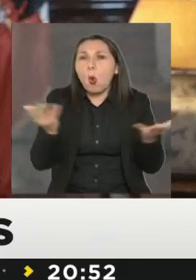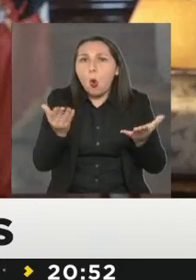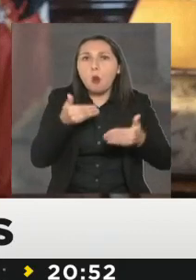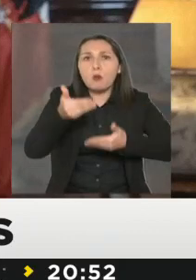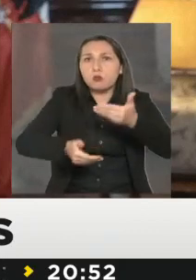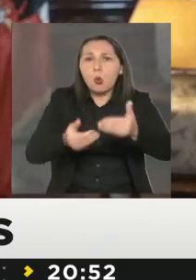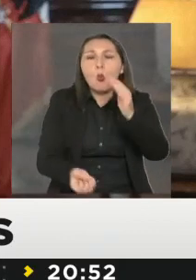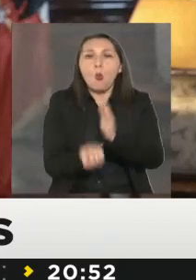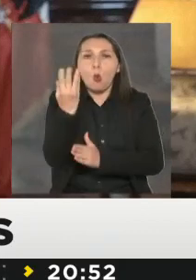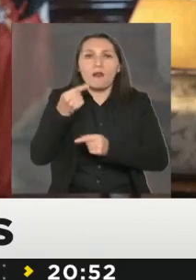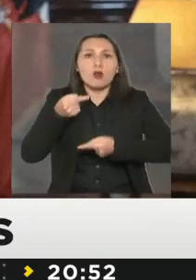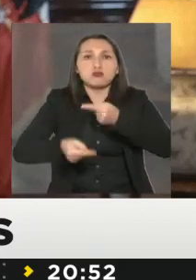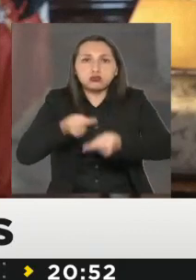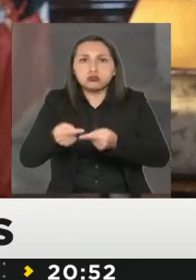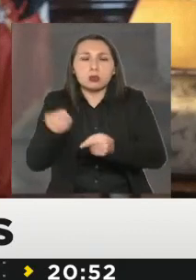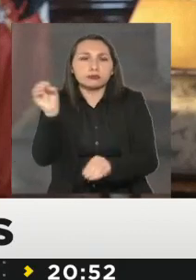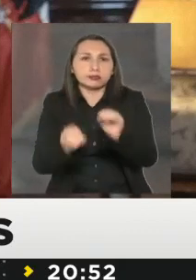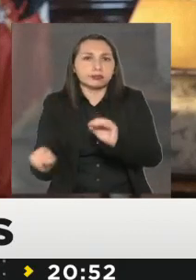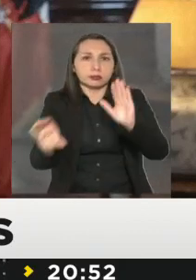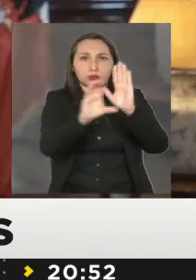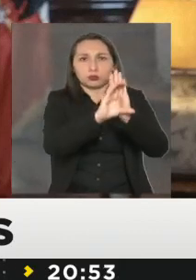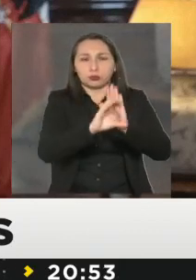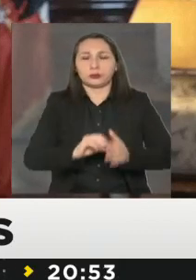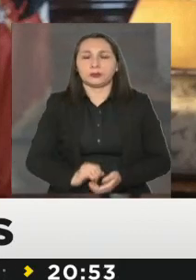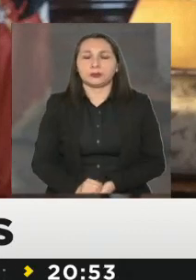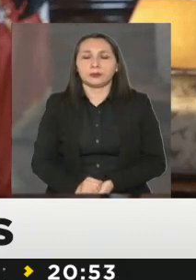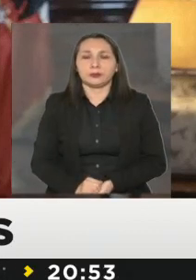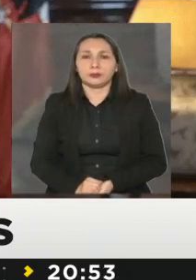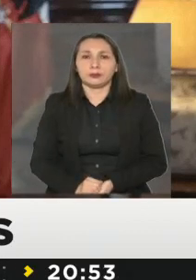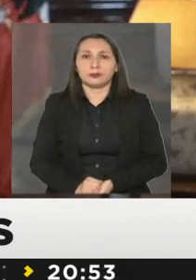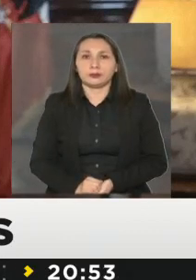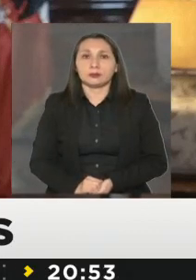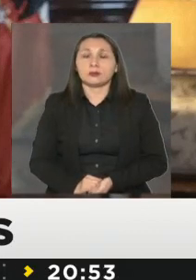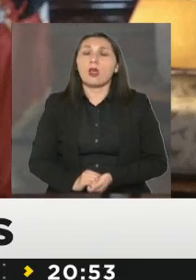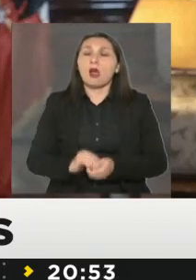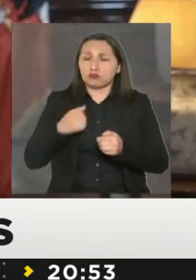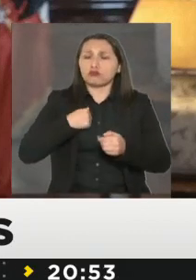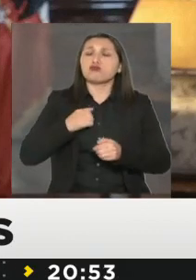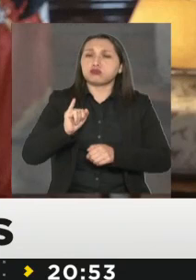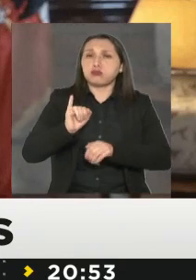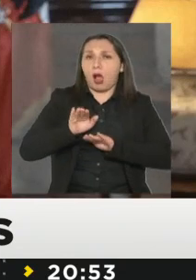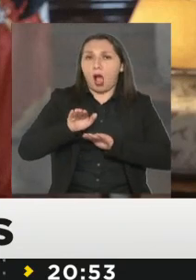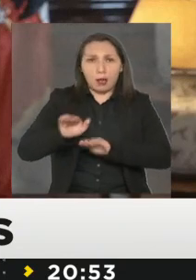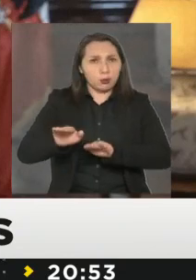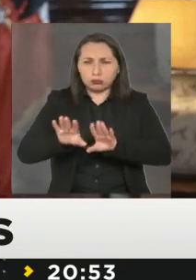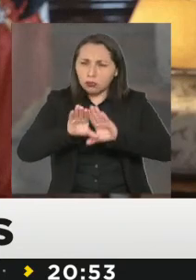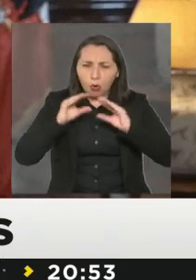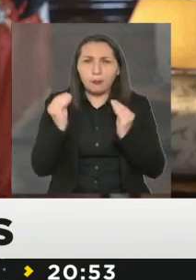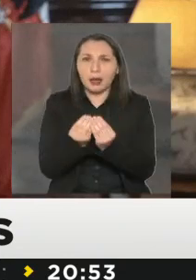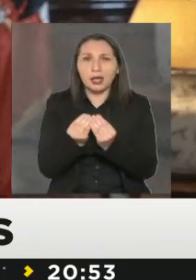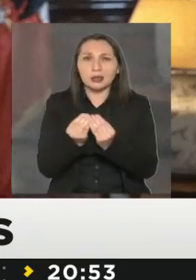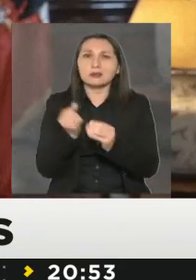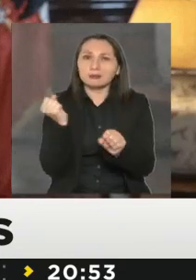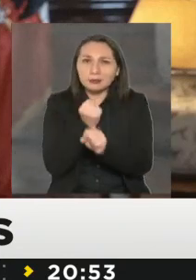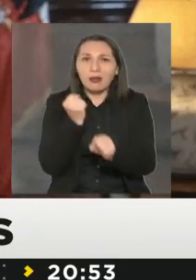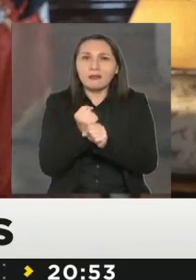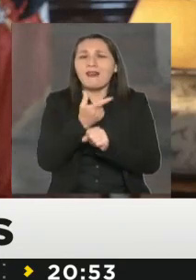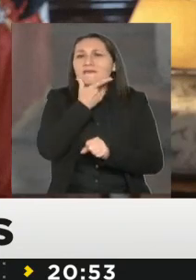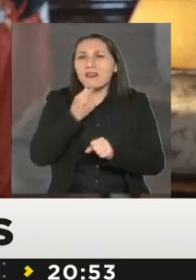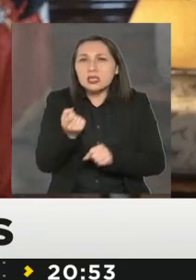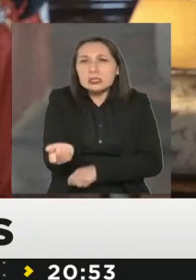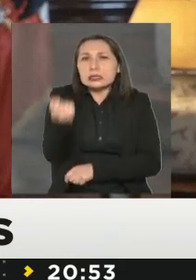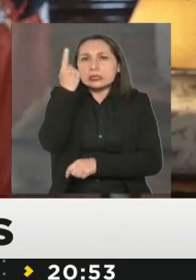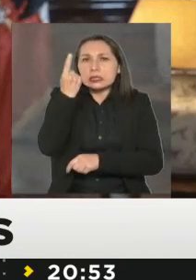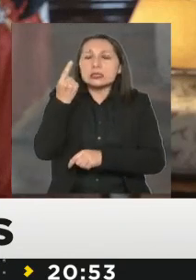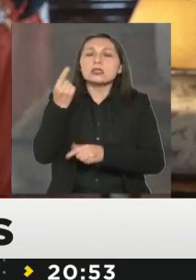de un nuevo proceso constitucional contarán conmigo plenamente para la tarea de facilitar este